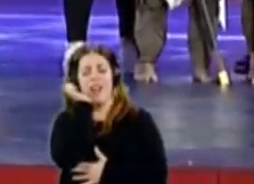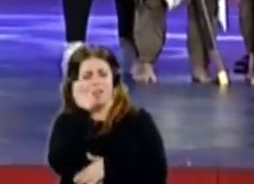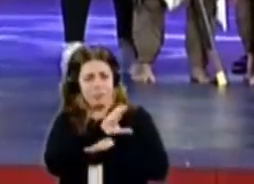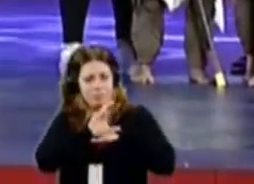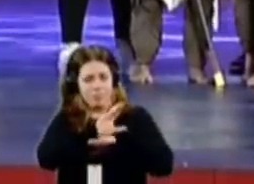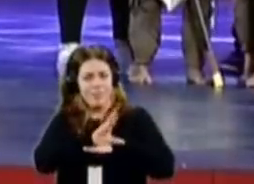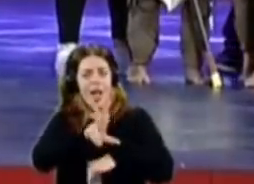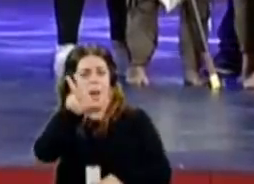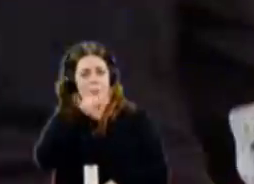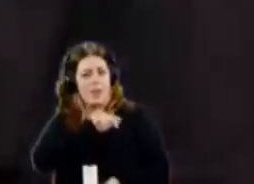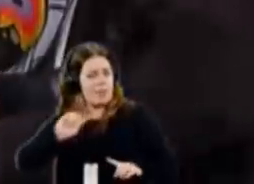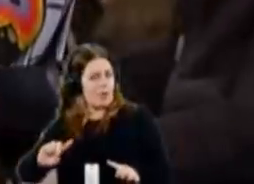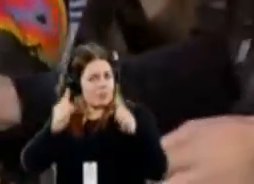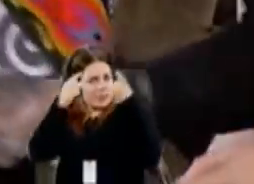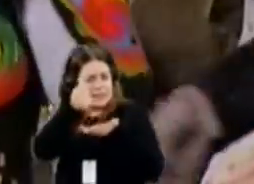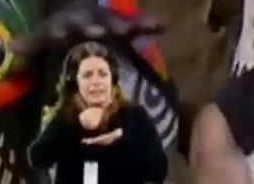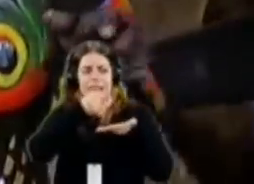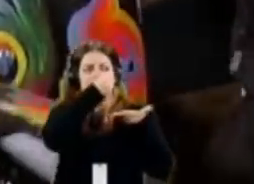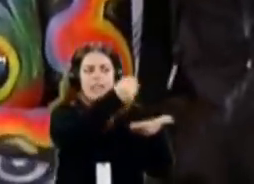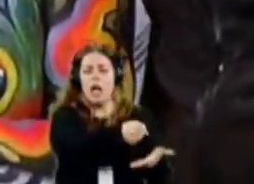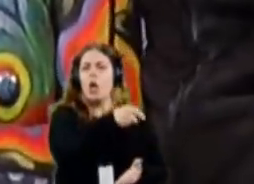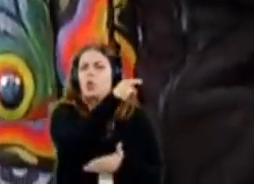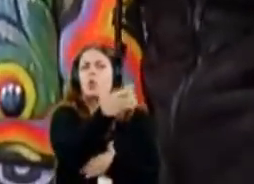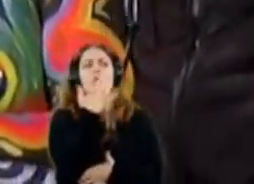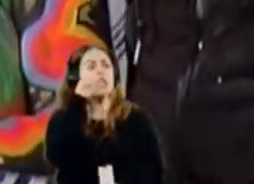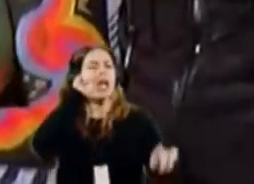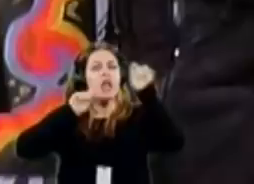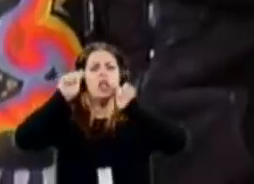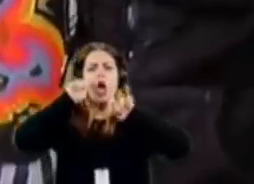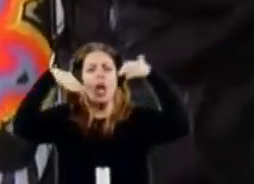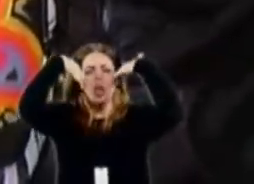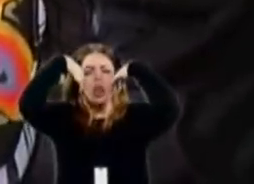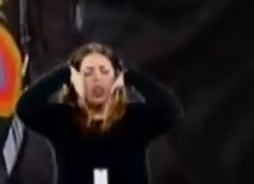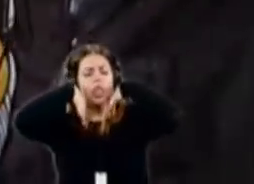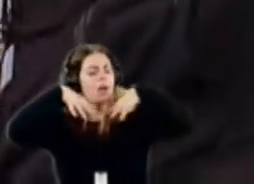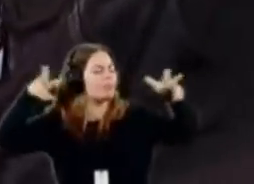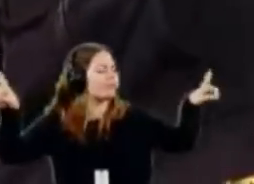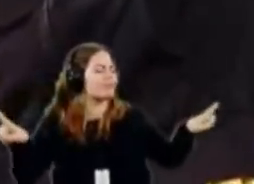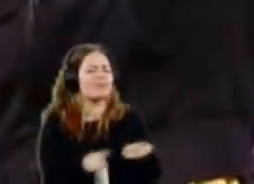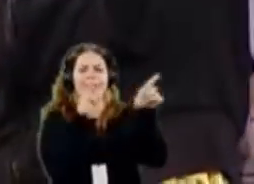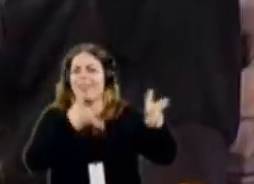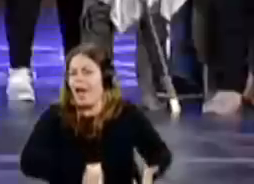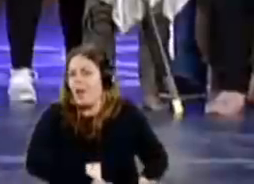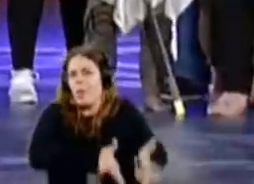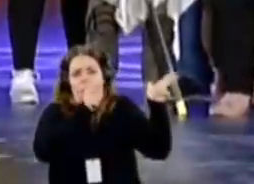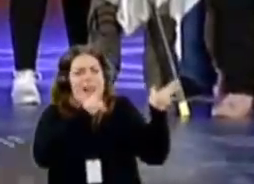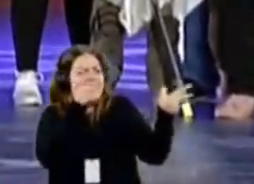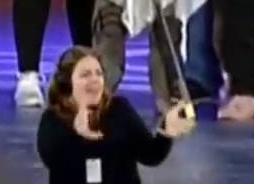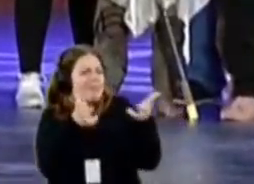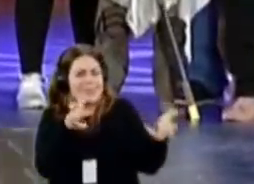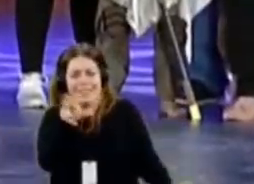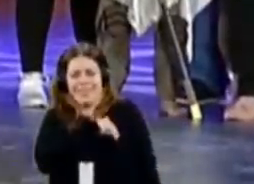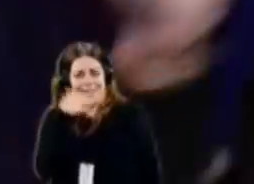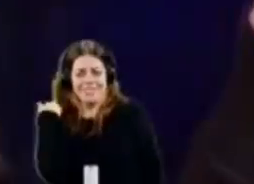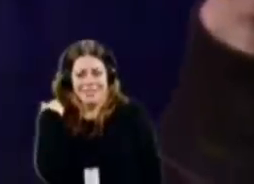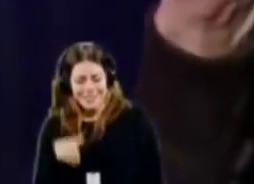cariño que se han dado, que se han fundido, ustedes lo han visto, entre Josué, el maquillador, y Ronnie Alvarado Cárdenas, la modelo, que